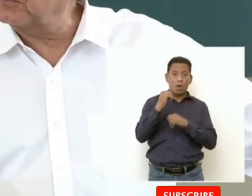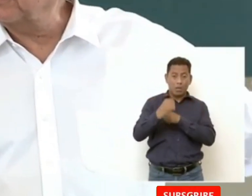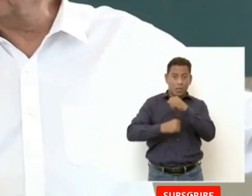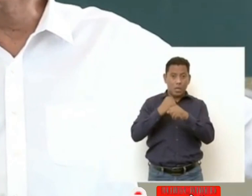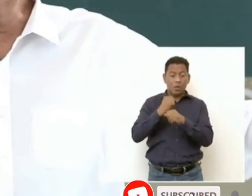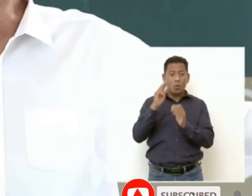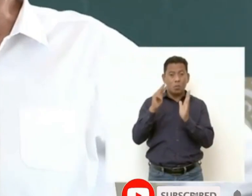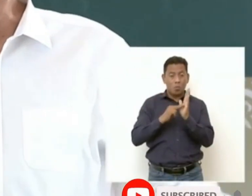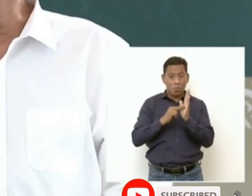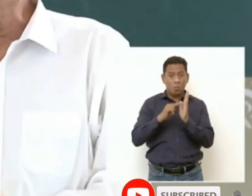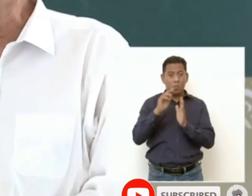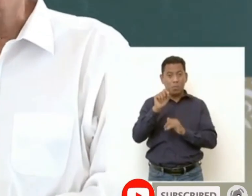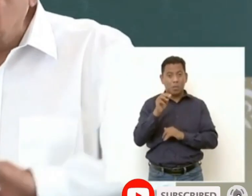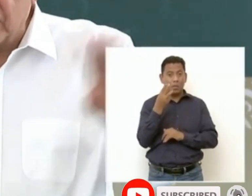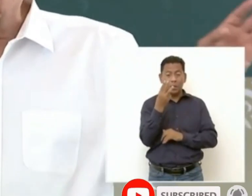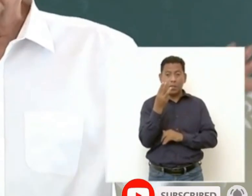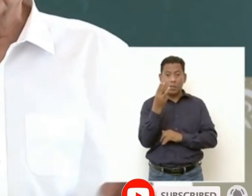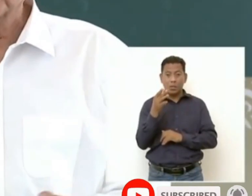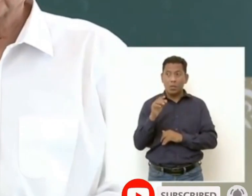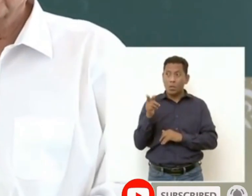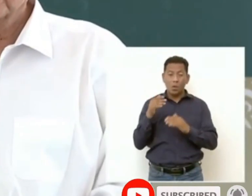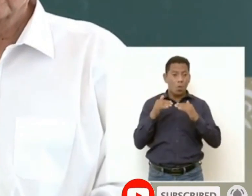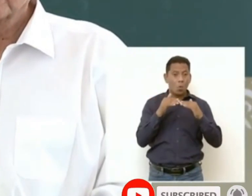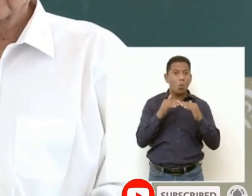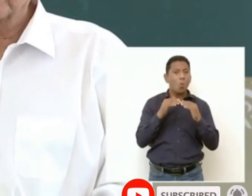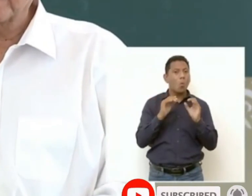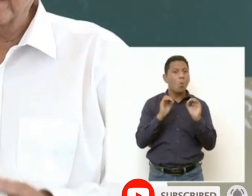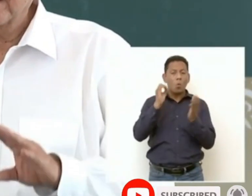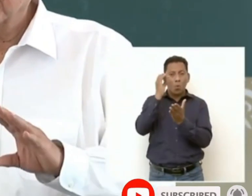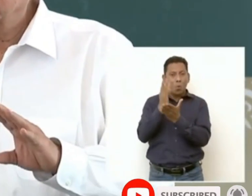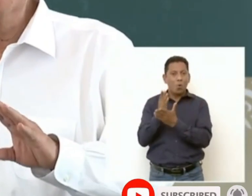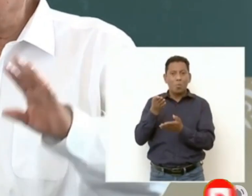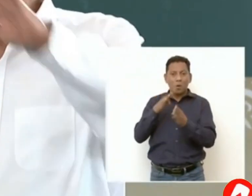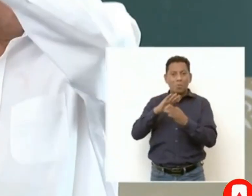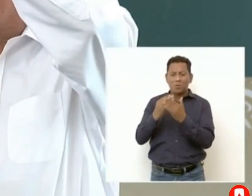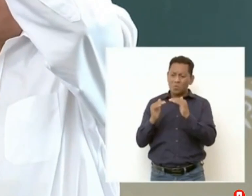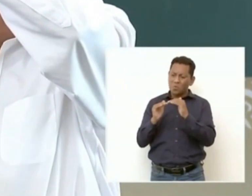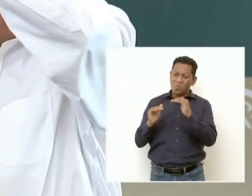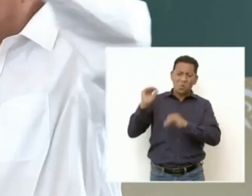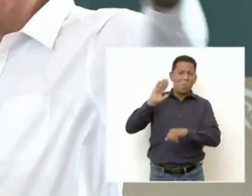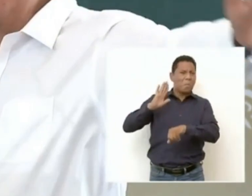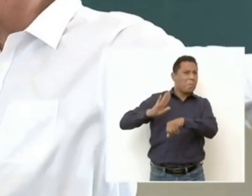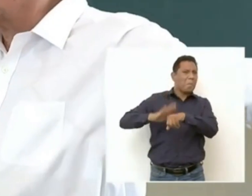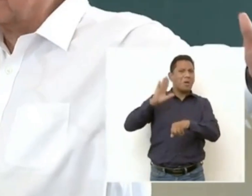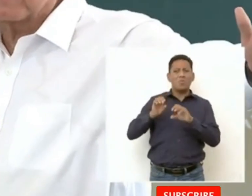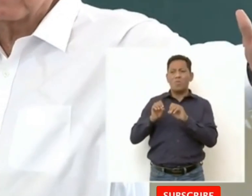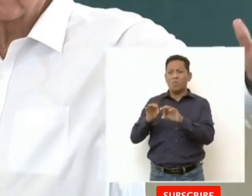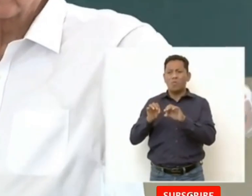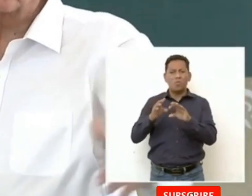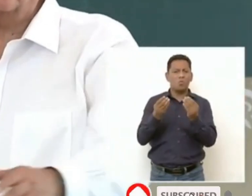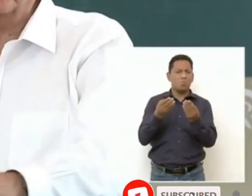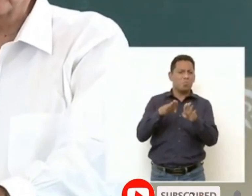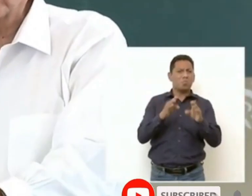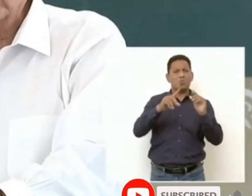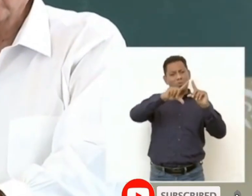próximo el Banco del Bienestar. Ningún banco. va a ser el banco con más sucursales